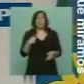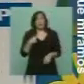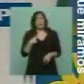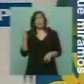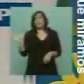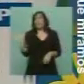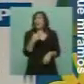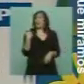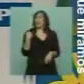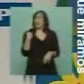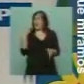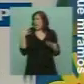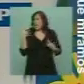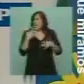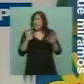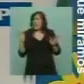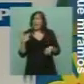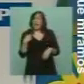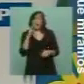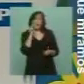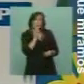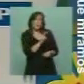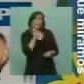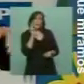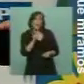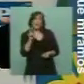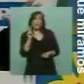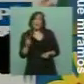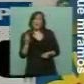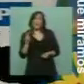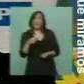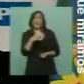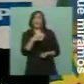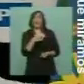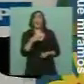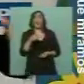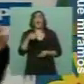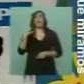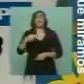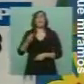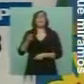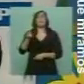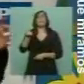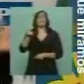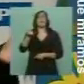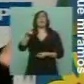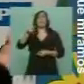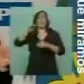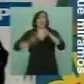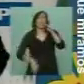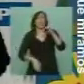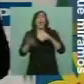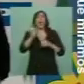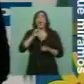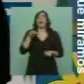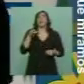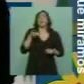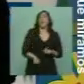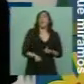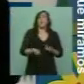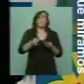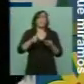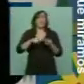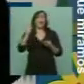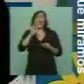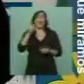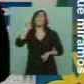uno ve cómo actúan exigiendo o que devalúan o que vendan o que compran o que el estado debiera